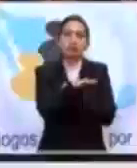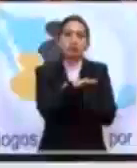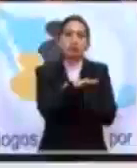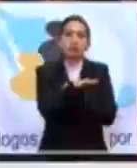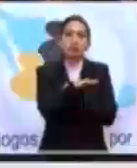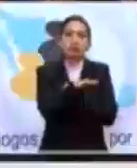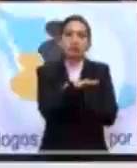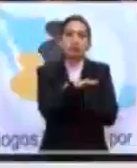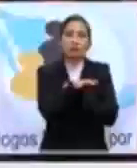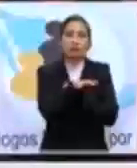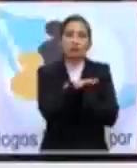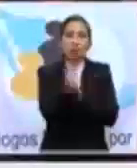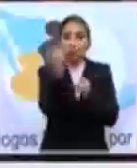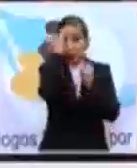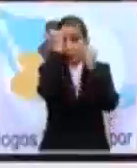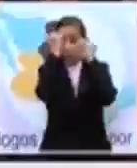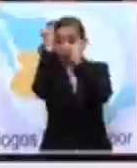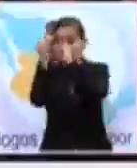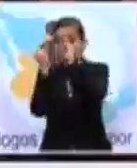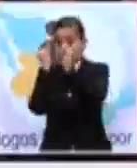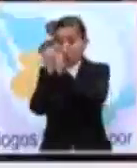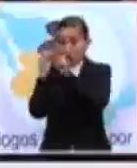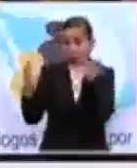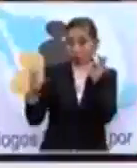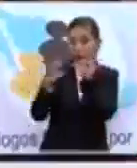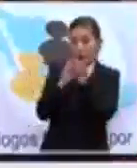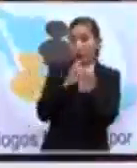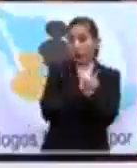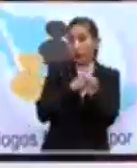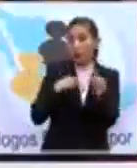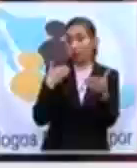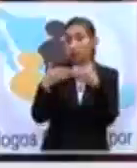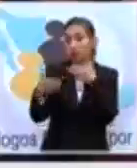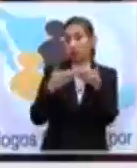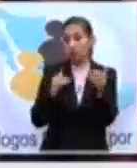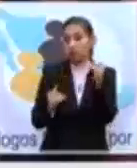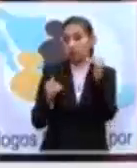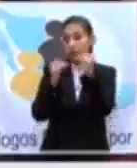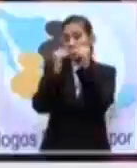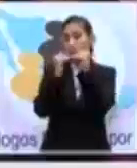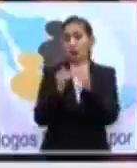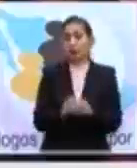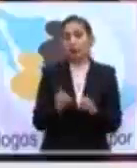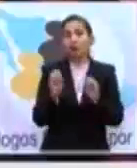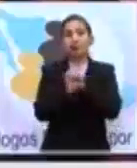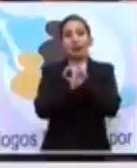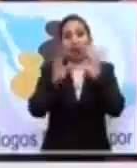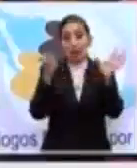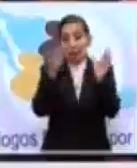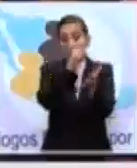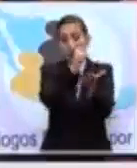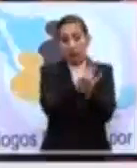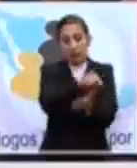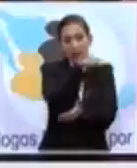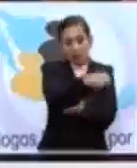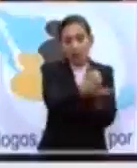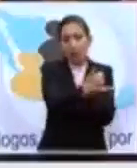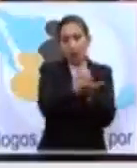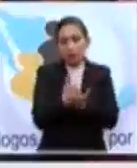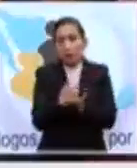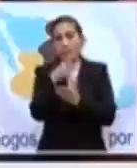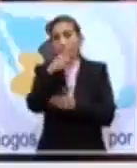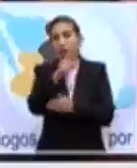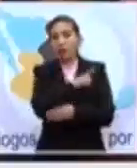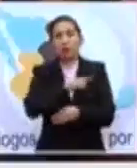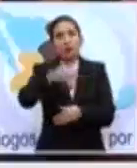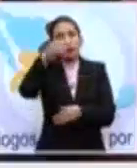una corriente internacional y tenemos que estar preparados. Claro que estas reformas nos van a ayudar, pero tenemos